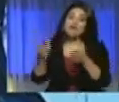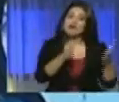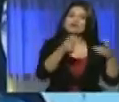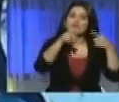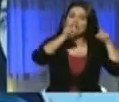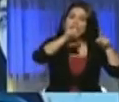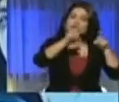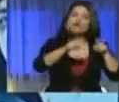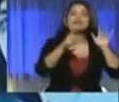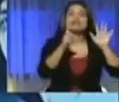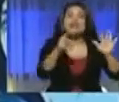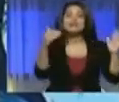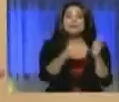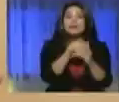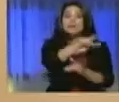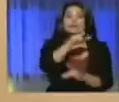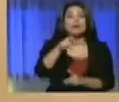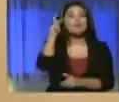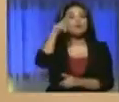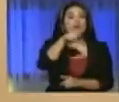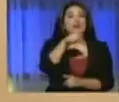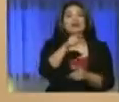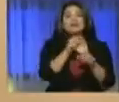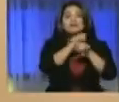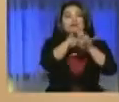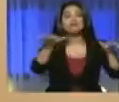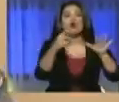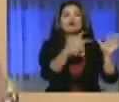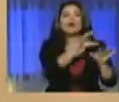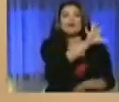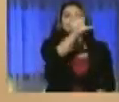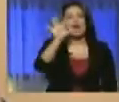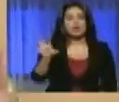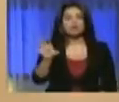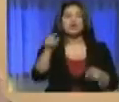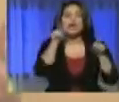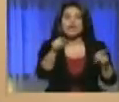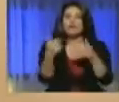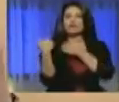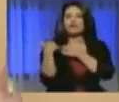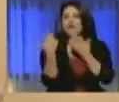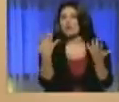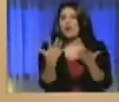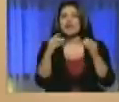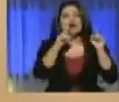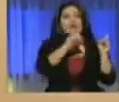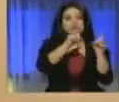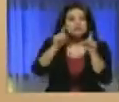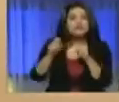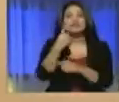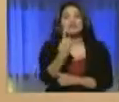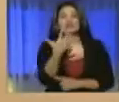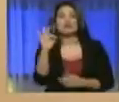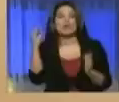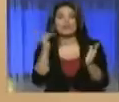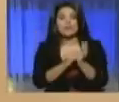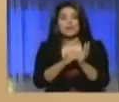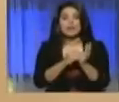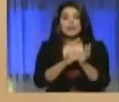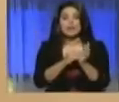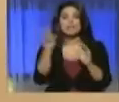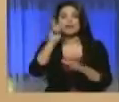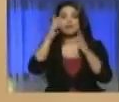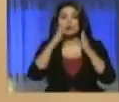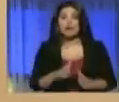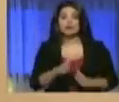de 6.000 facilitadores en 8 estados del país que van a tener la tarea a su vez de formar a 150.000